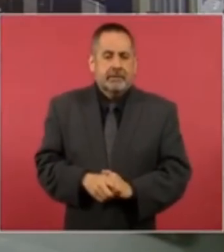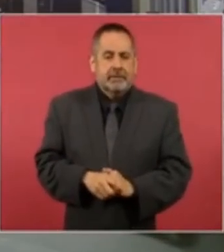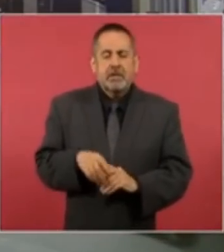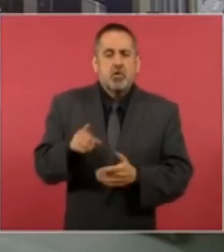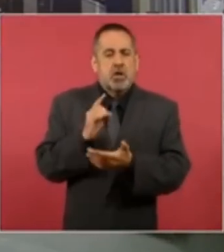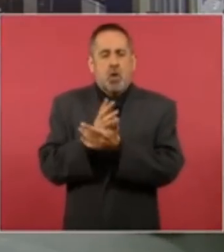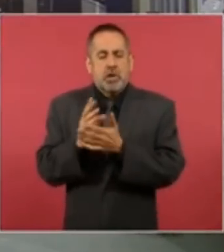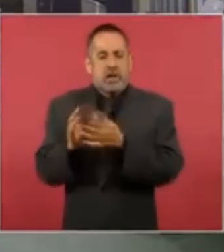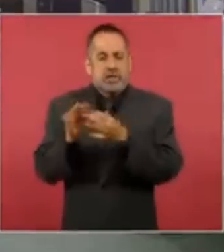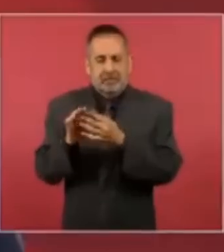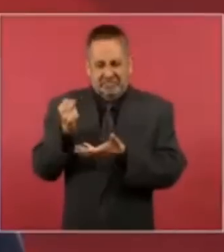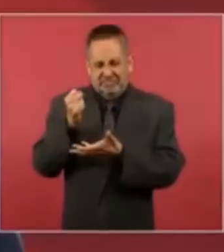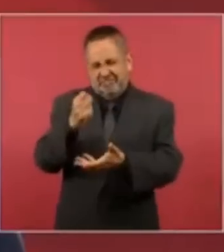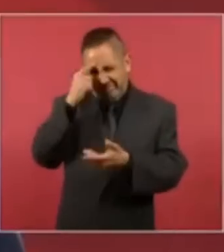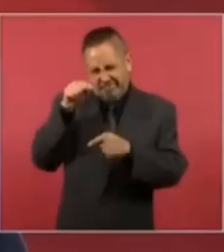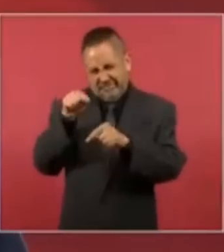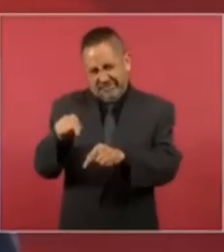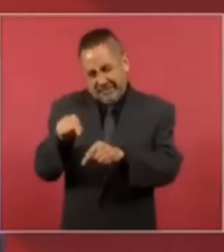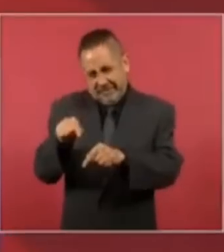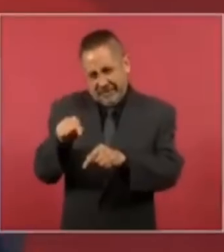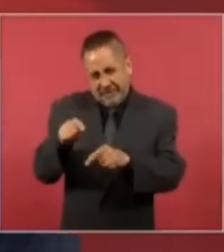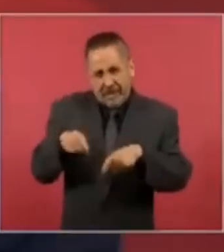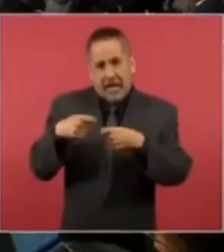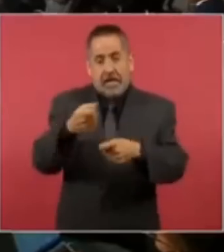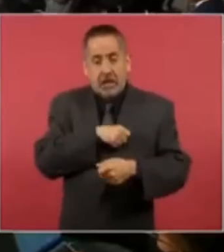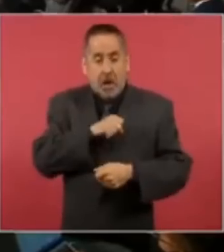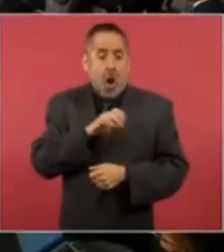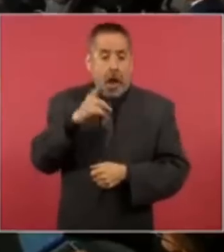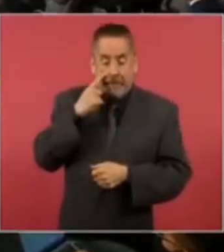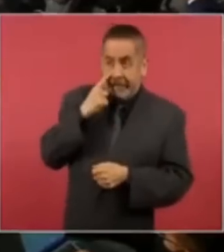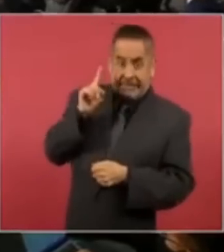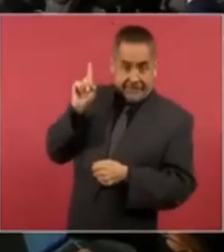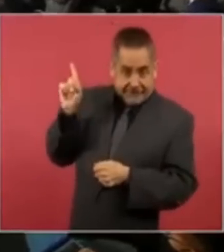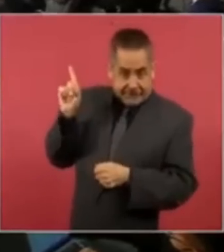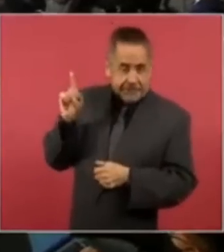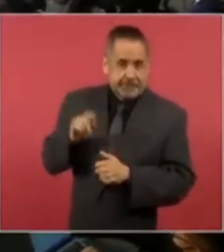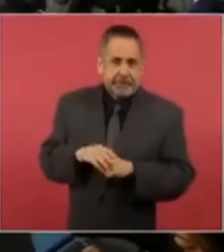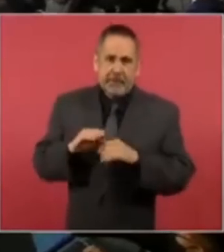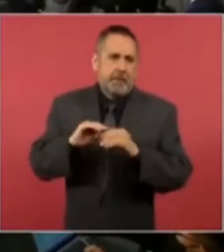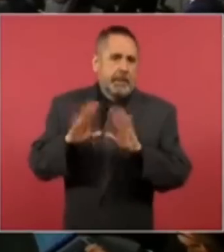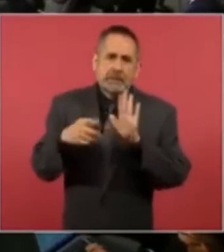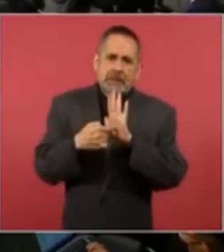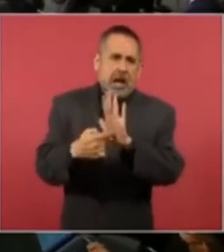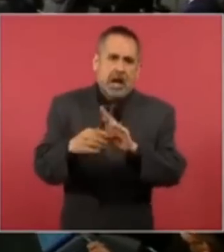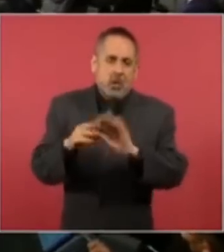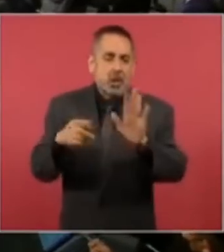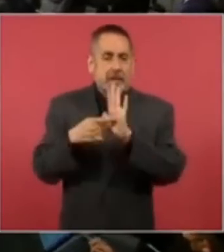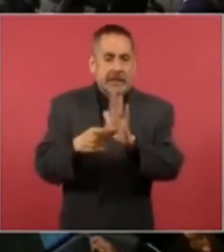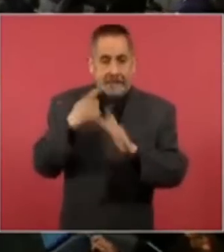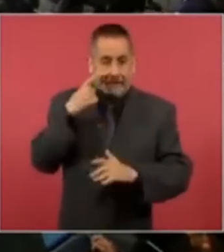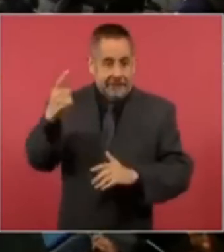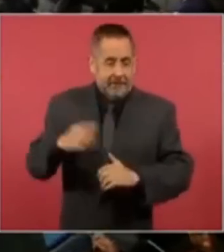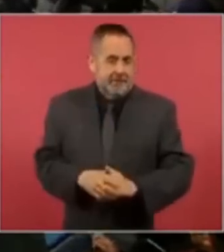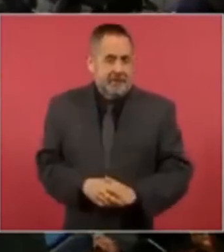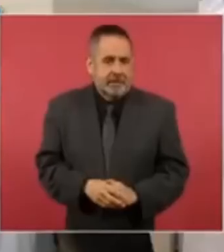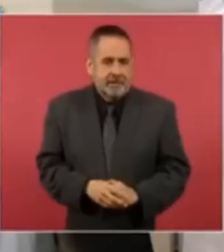no es la única fuente de financiamiento del sistema de salud. Ahora, esto es mucho más evidente. En estos